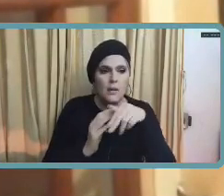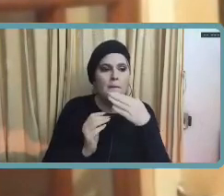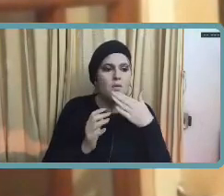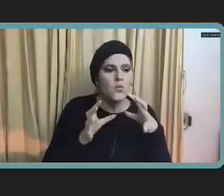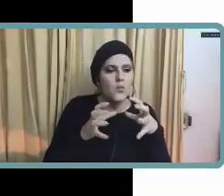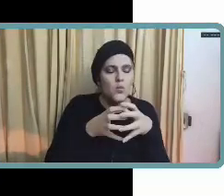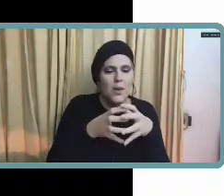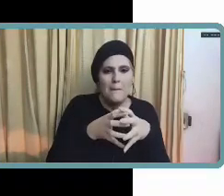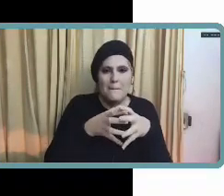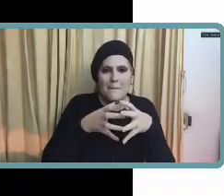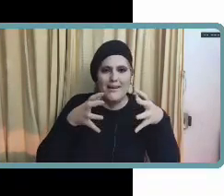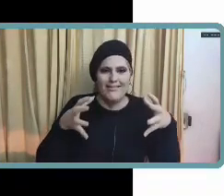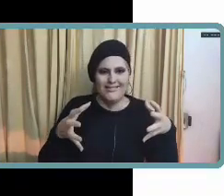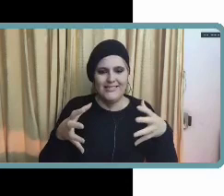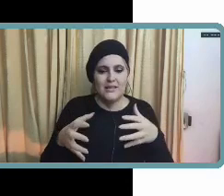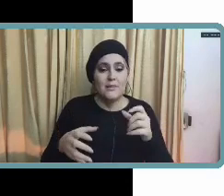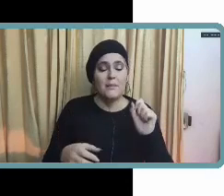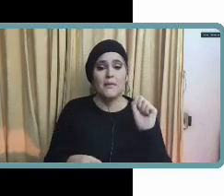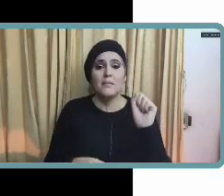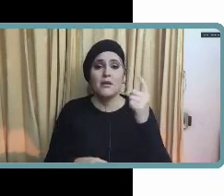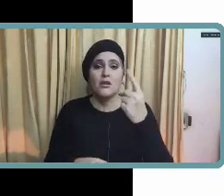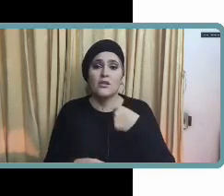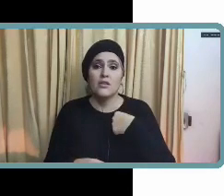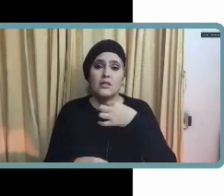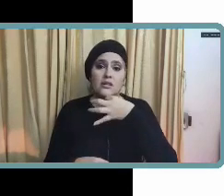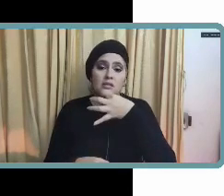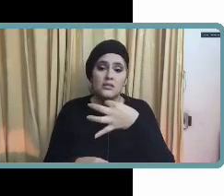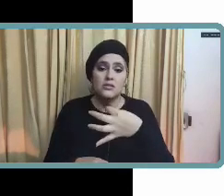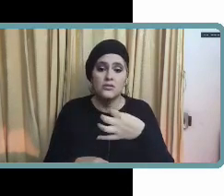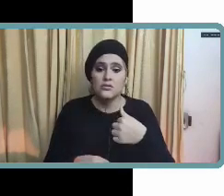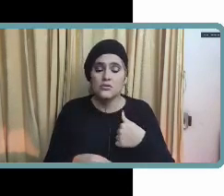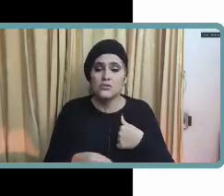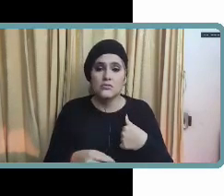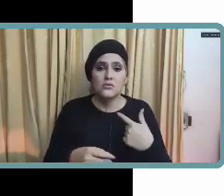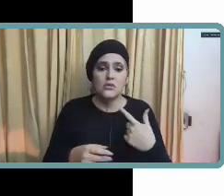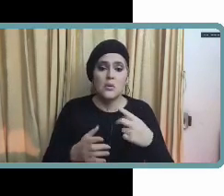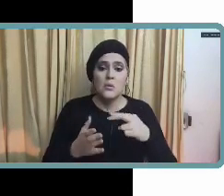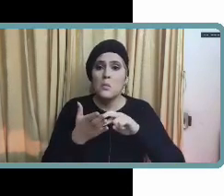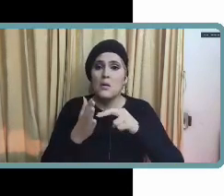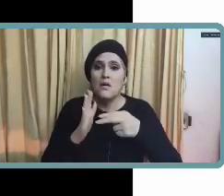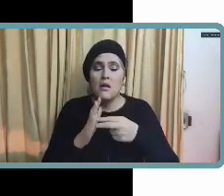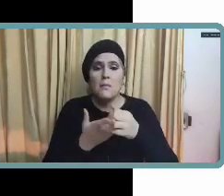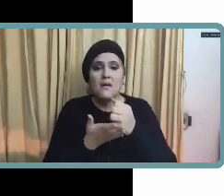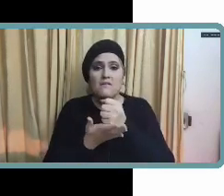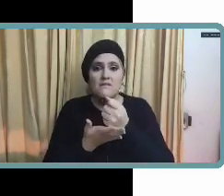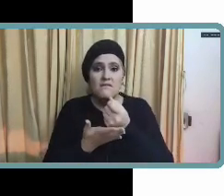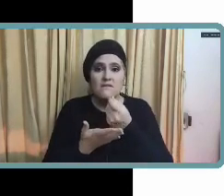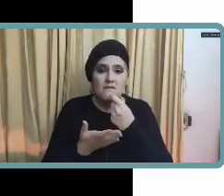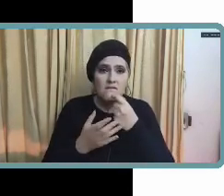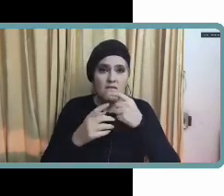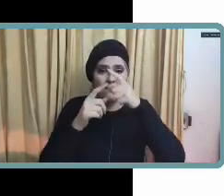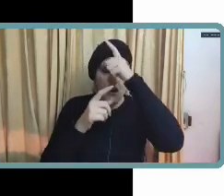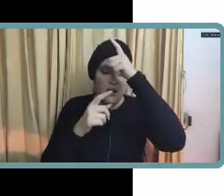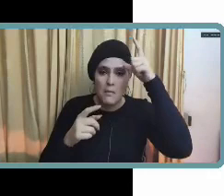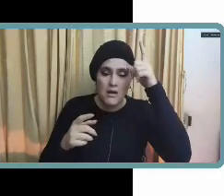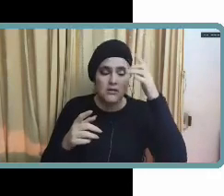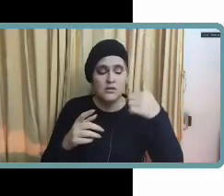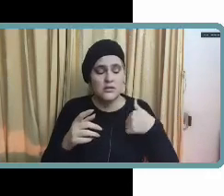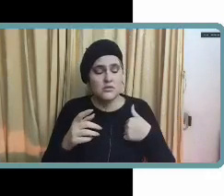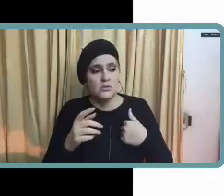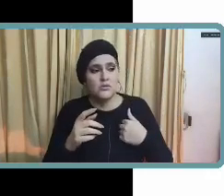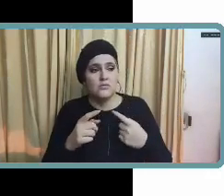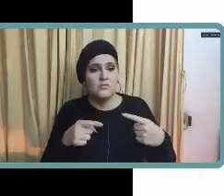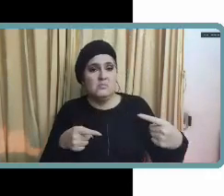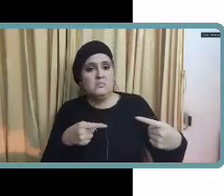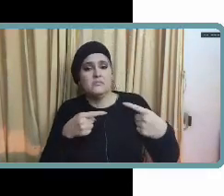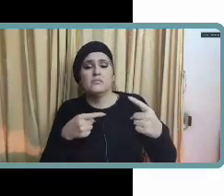Primero, declarar que no tengo conflictos de intereses con la industria farmacéutica y que adhiero a los